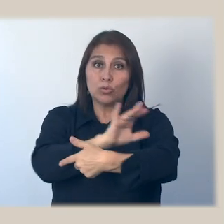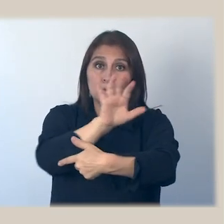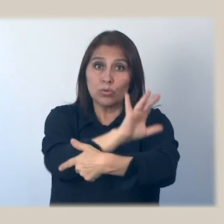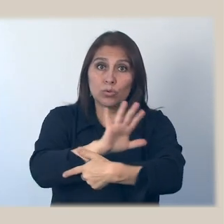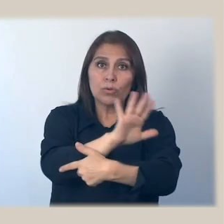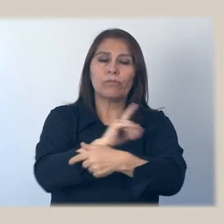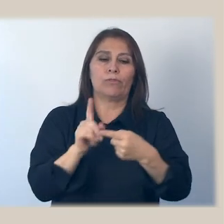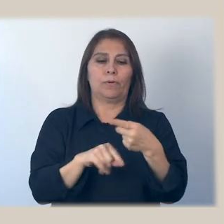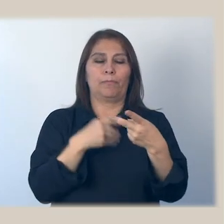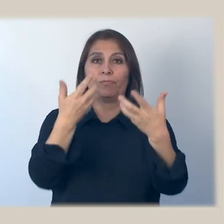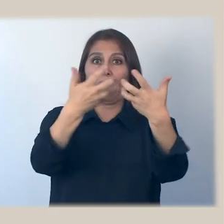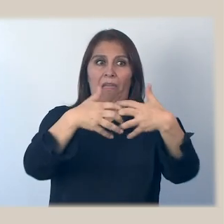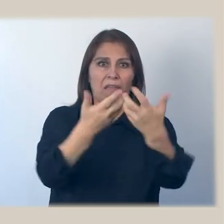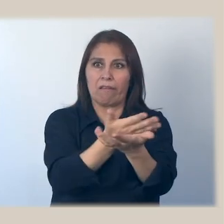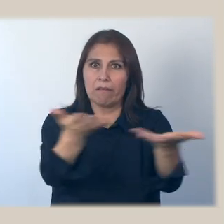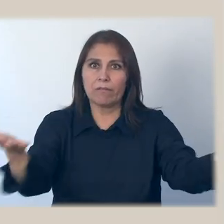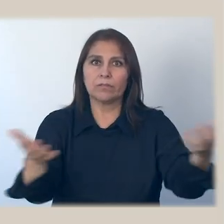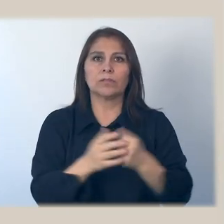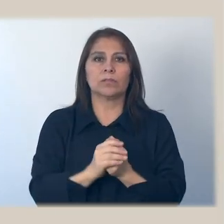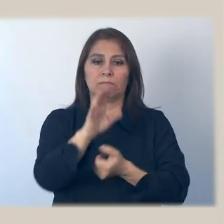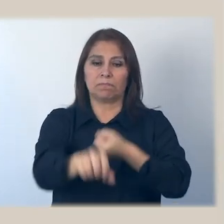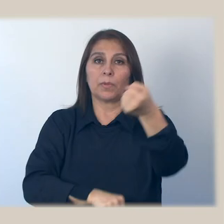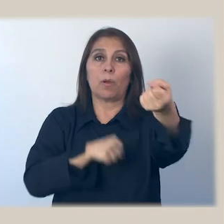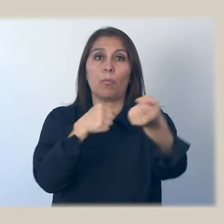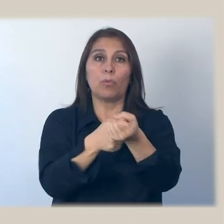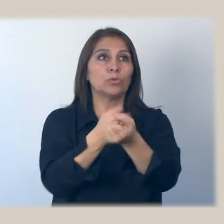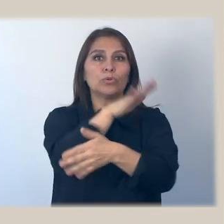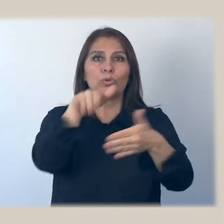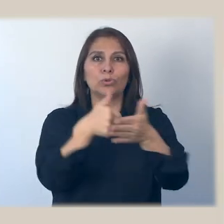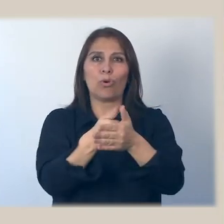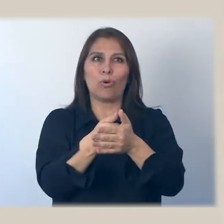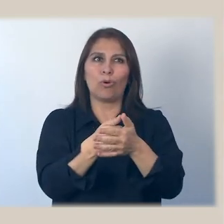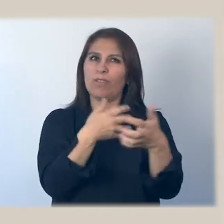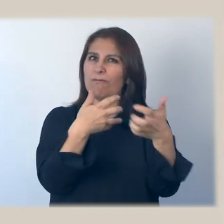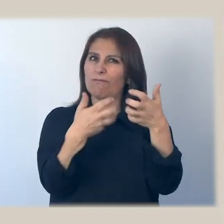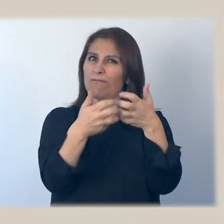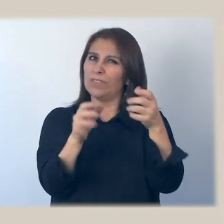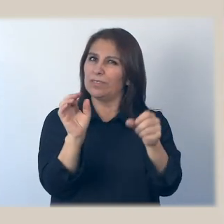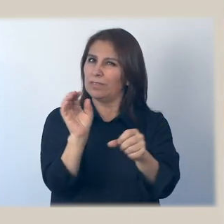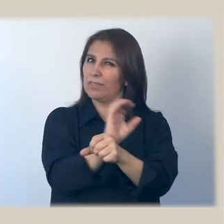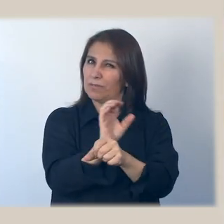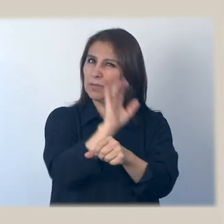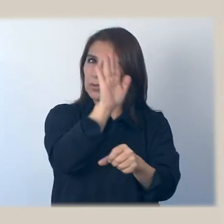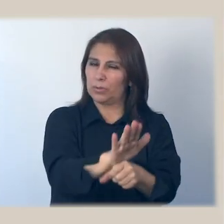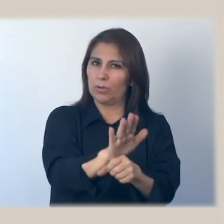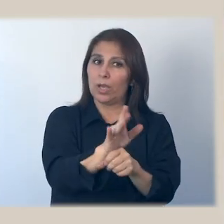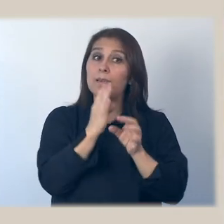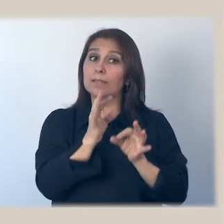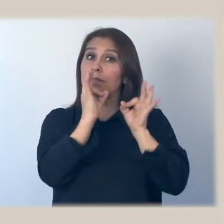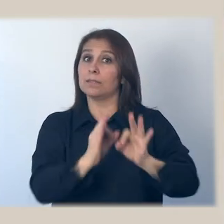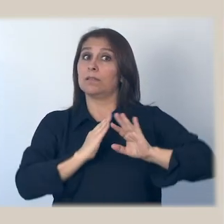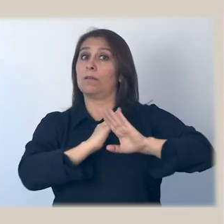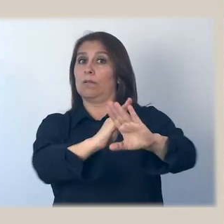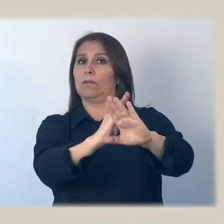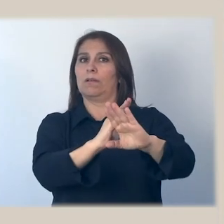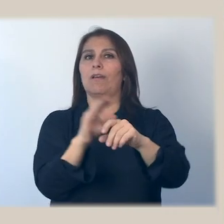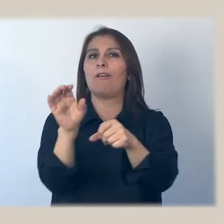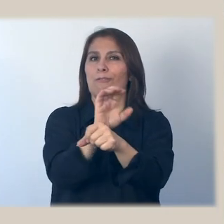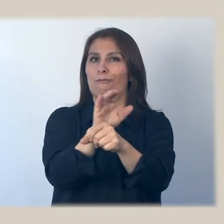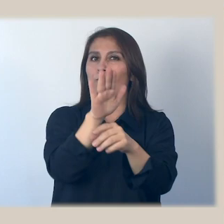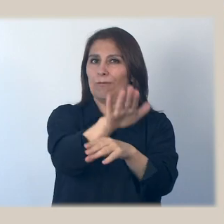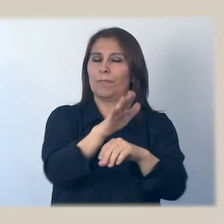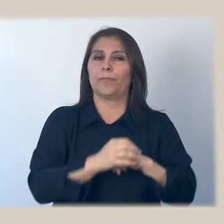la renovación y respaldo para los servidores centrales y el fortalecimiento de la seguridad informática. Uno de los